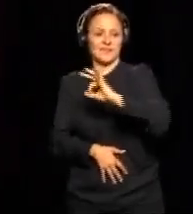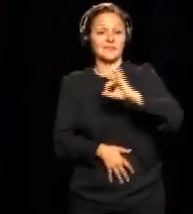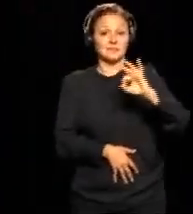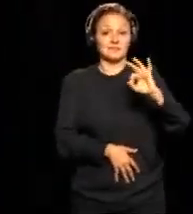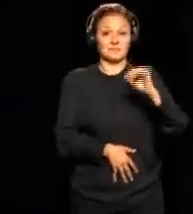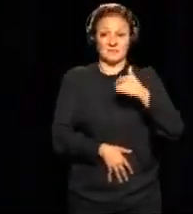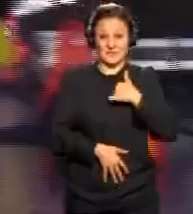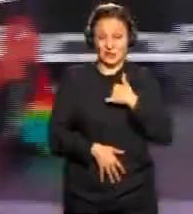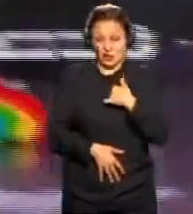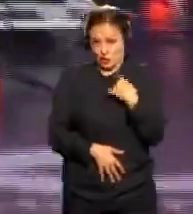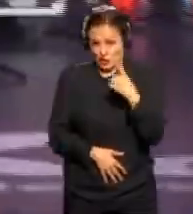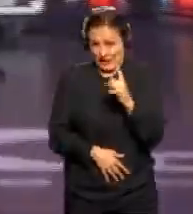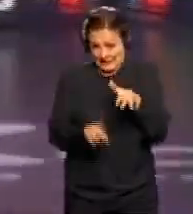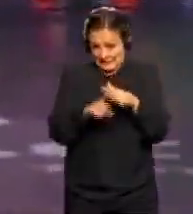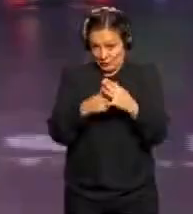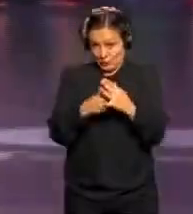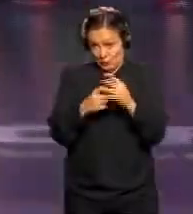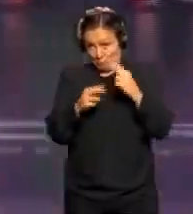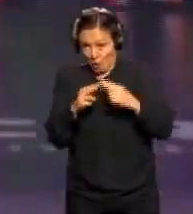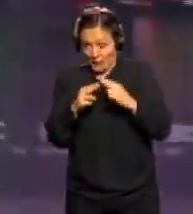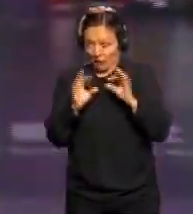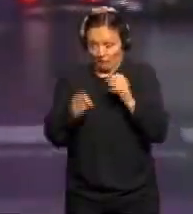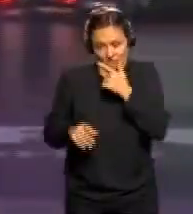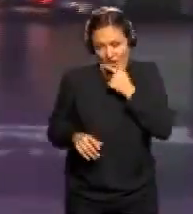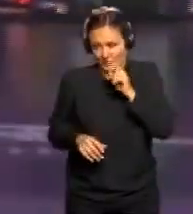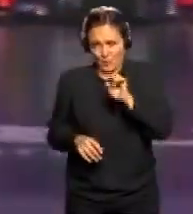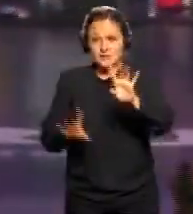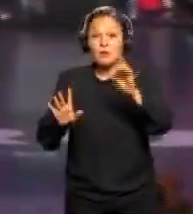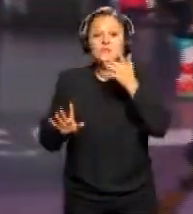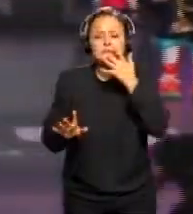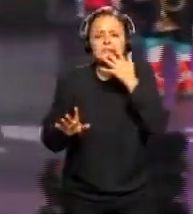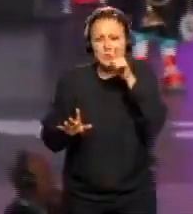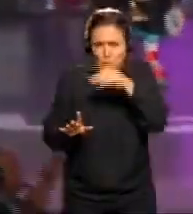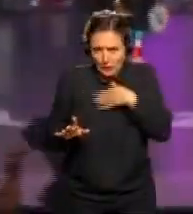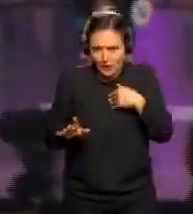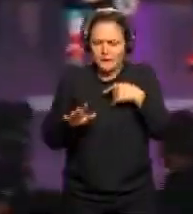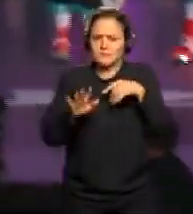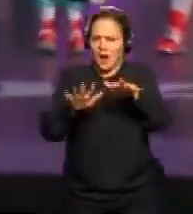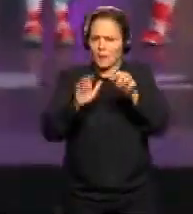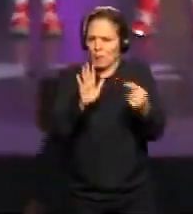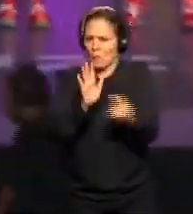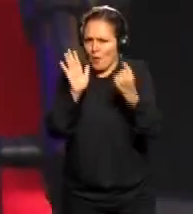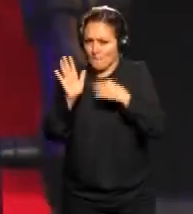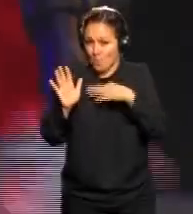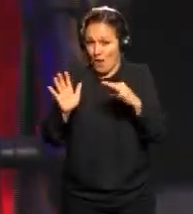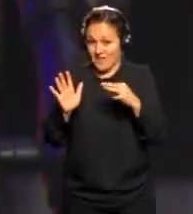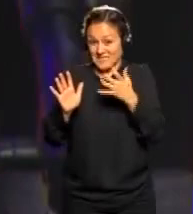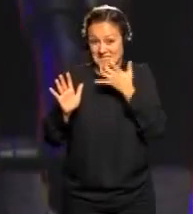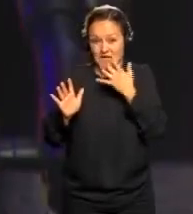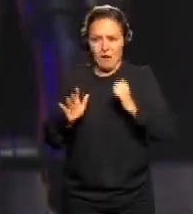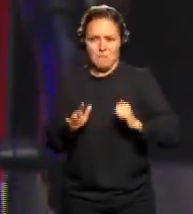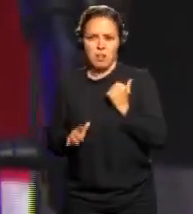Sé que fácil no es, pero se aprende deprisa. Cuando hay que